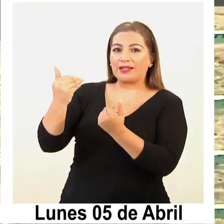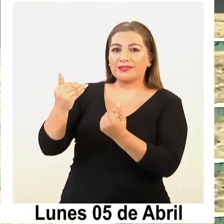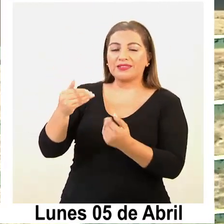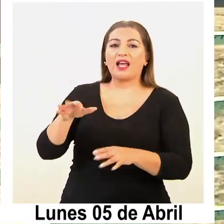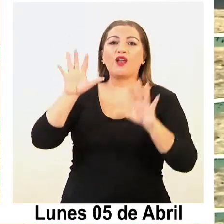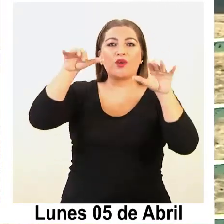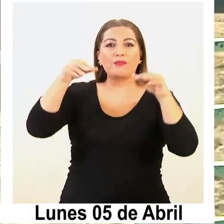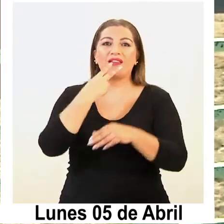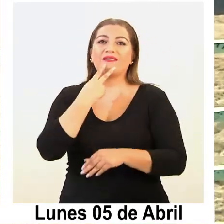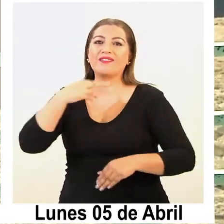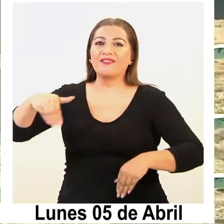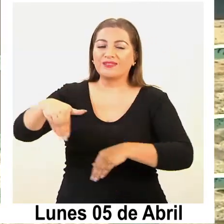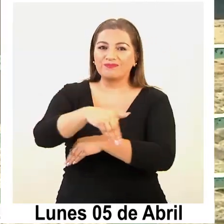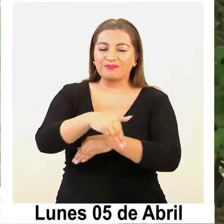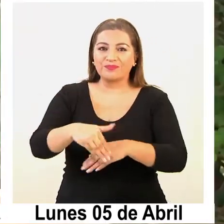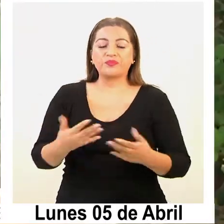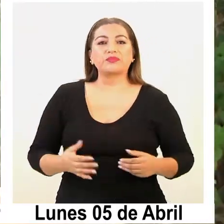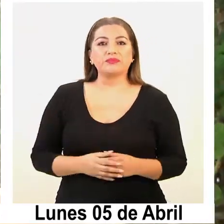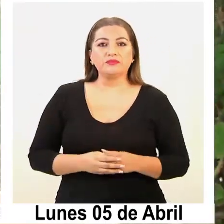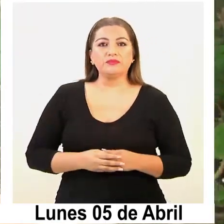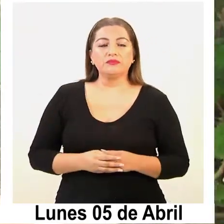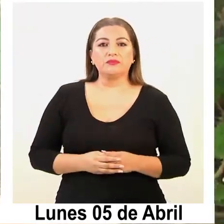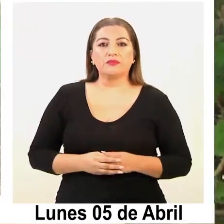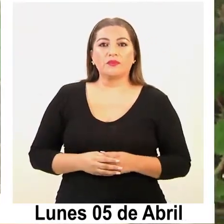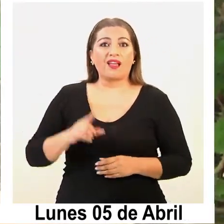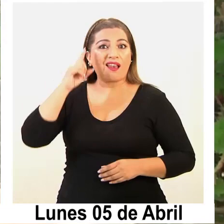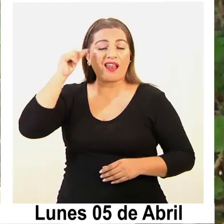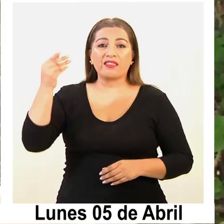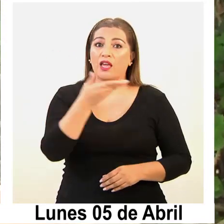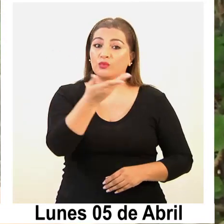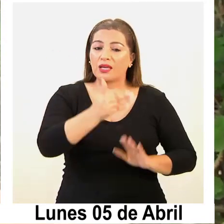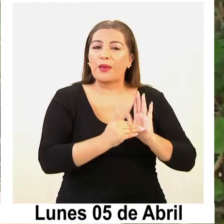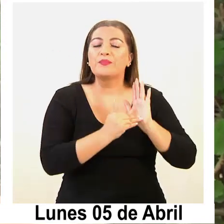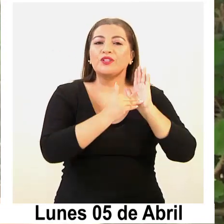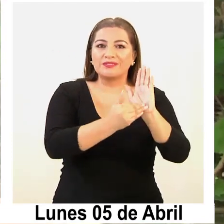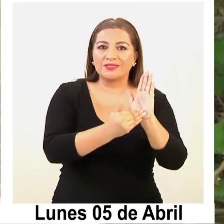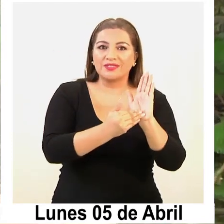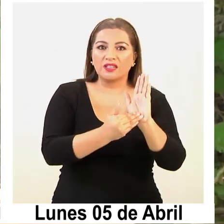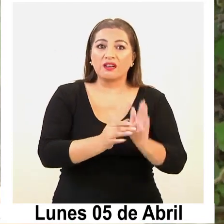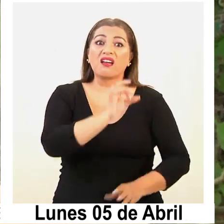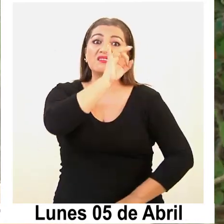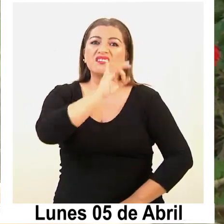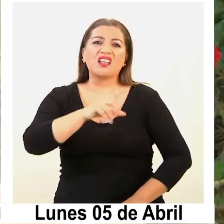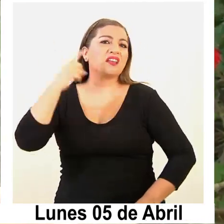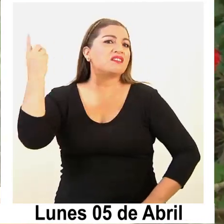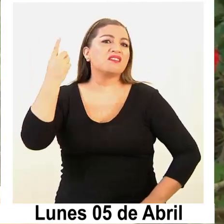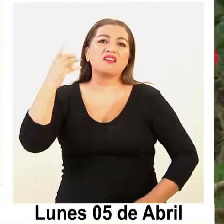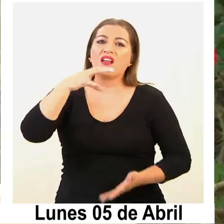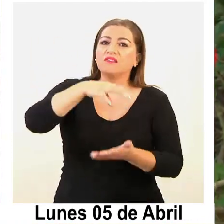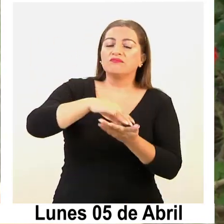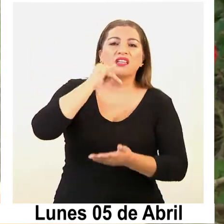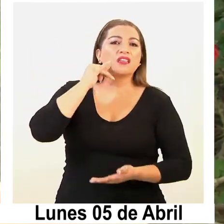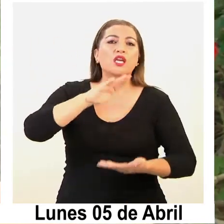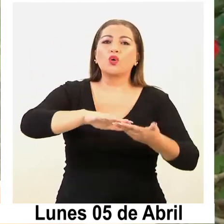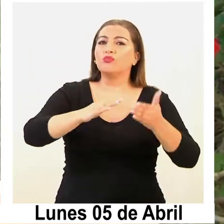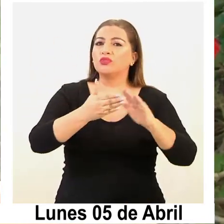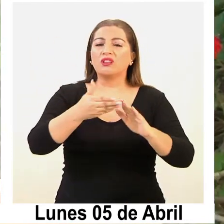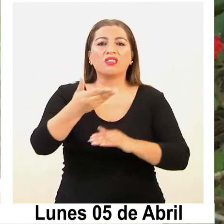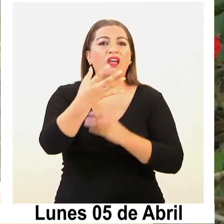Callejeros. La idea es demostrarle a Chile en general, a Iquique, a